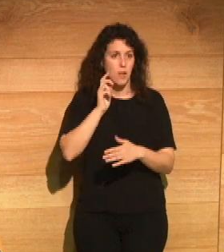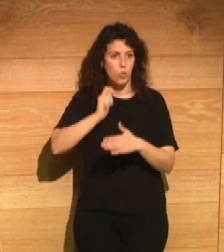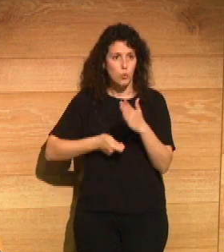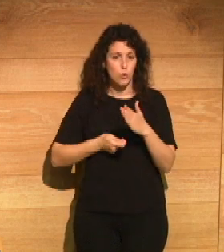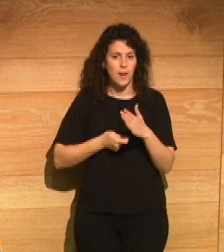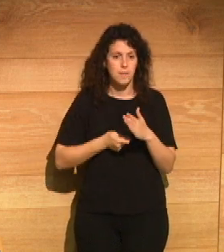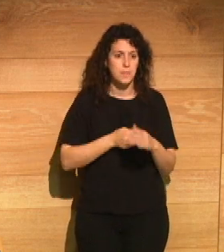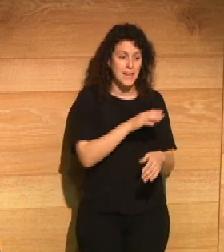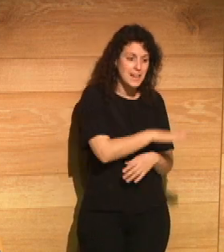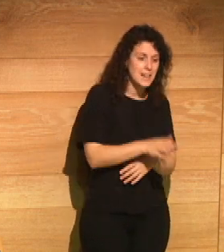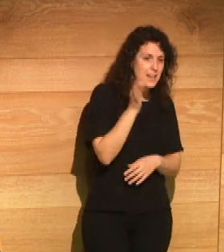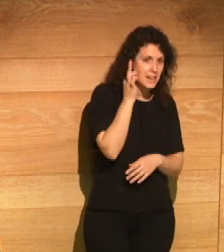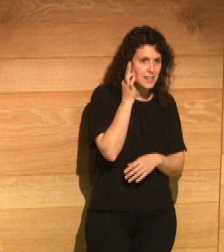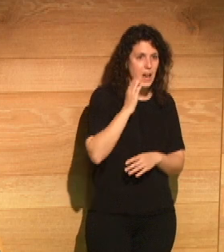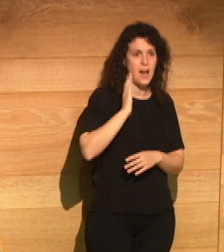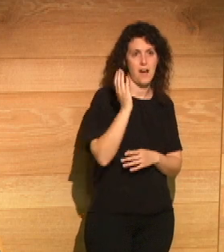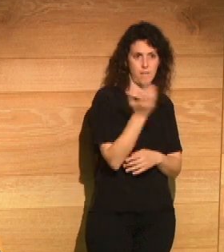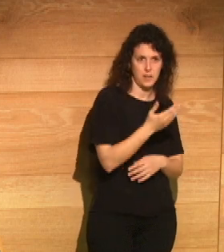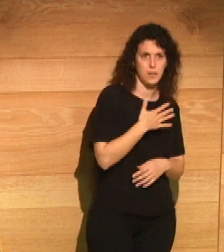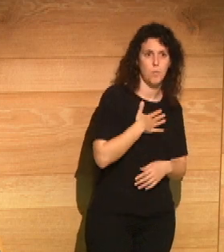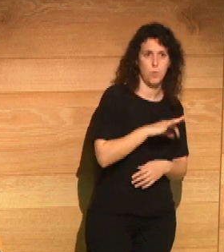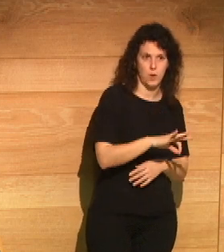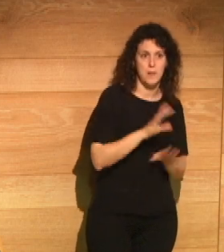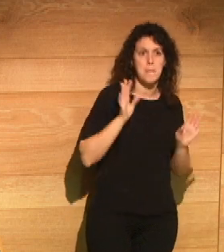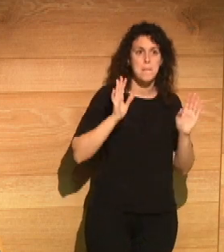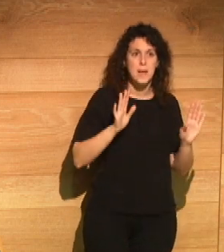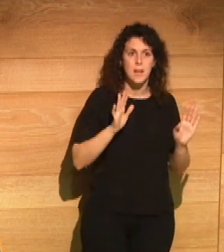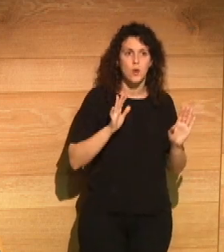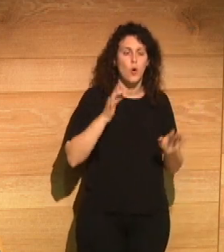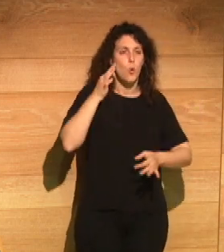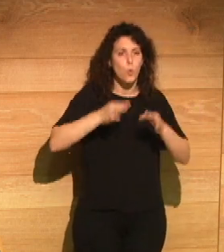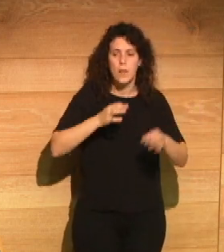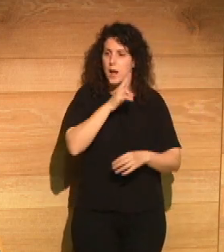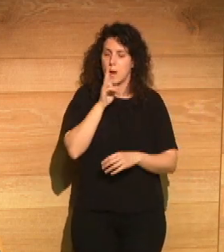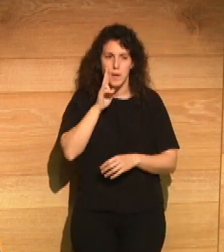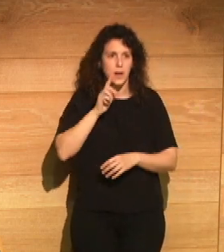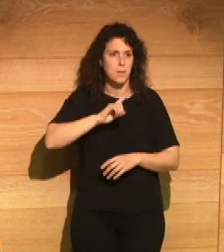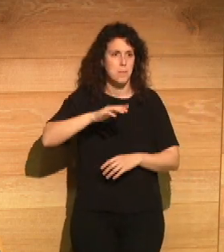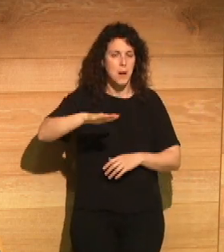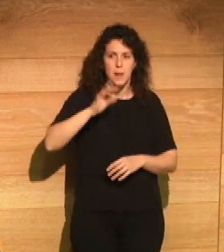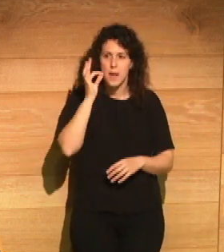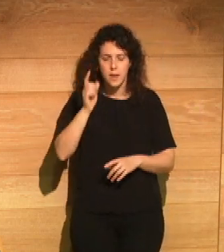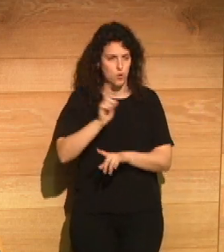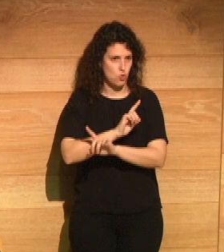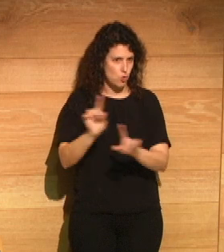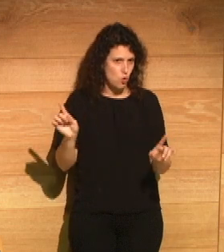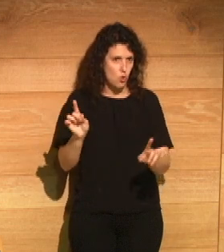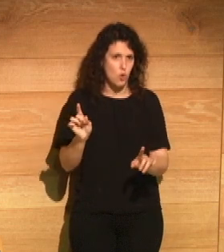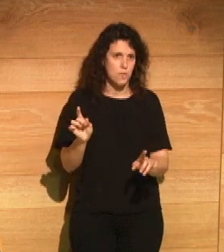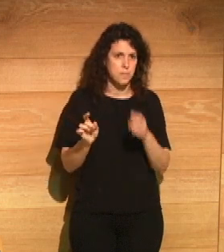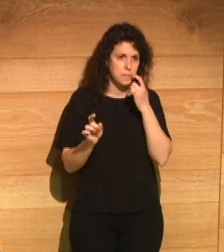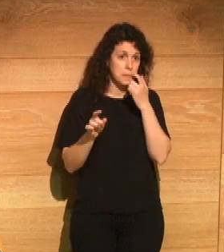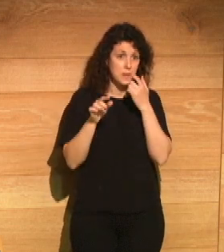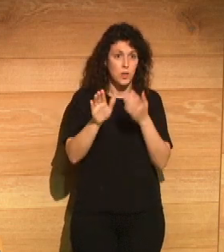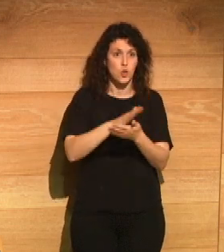de una niña, ¿verdad? Pero sin juzgar a esa madre de mala madre, sin verla, y creo que es una